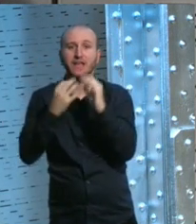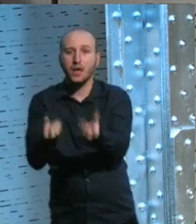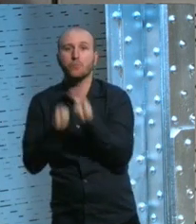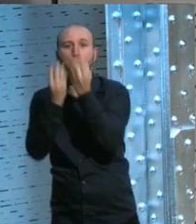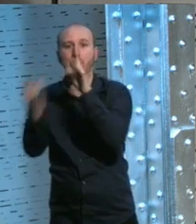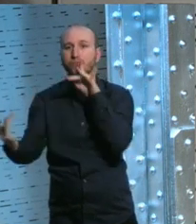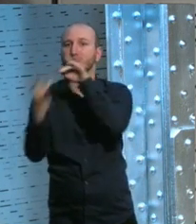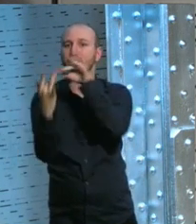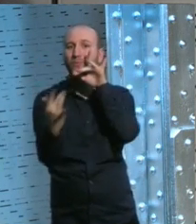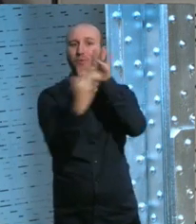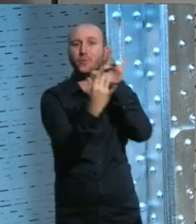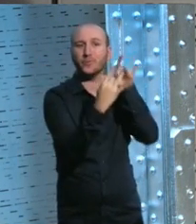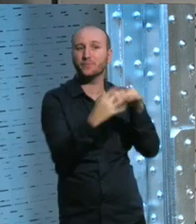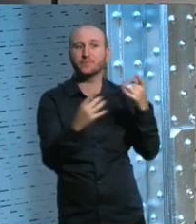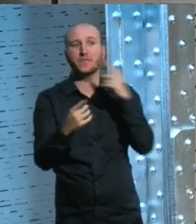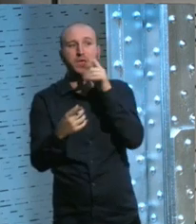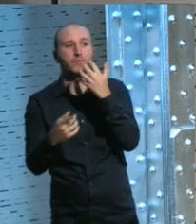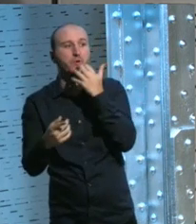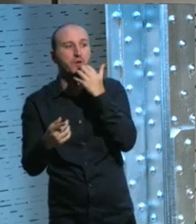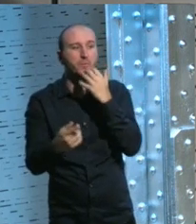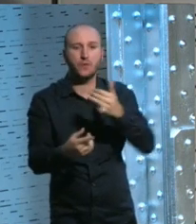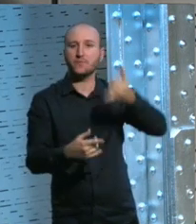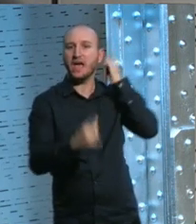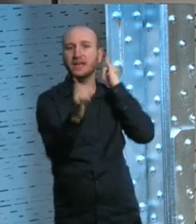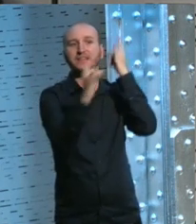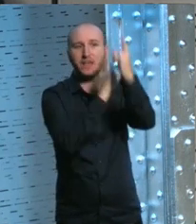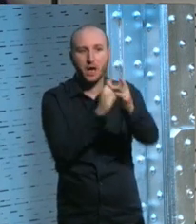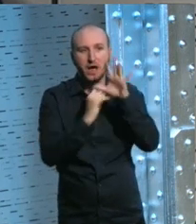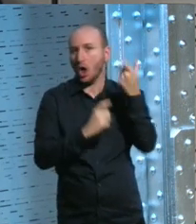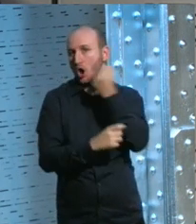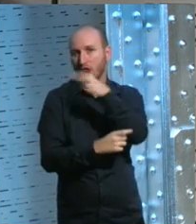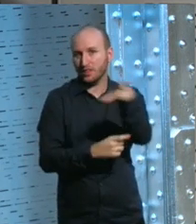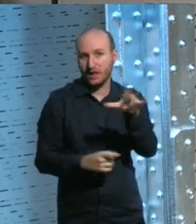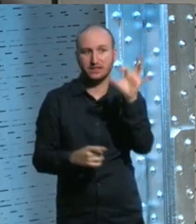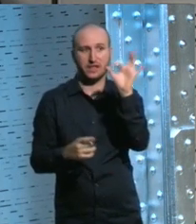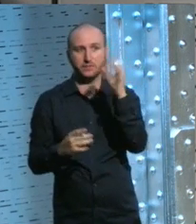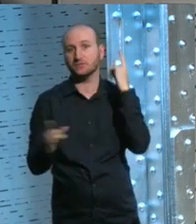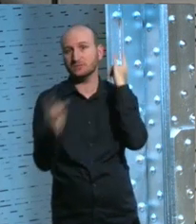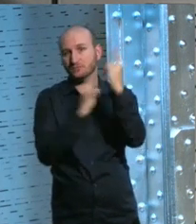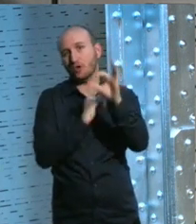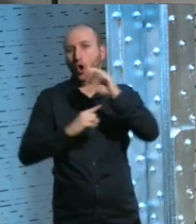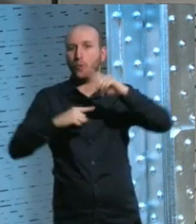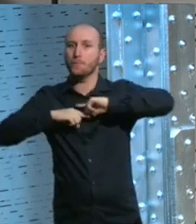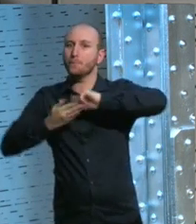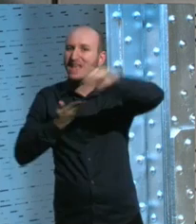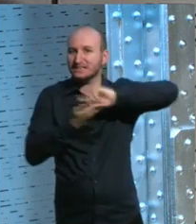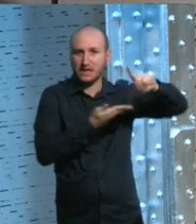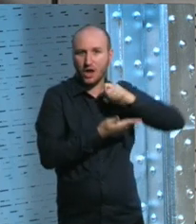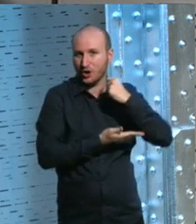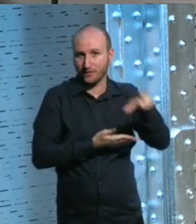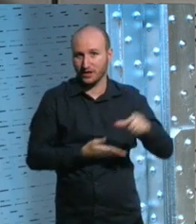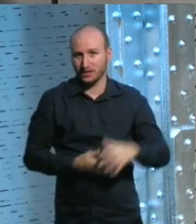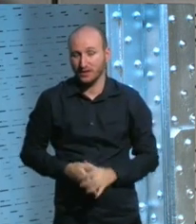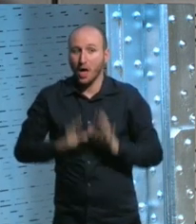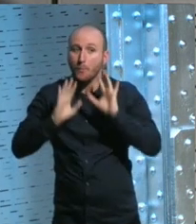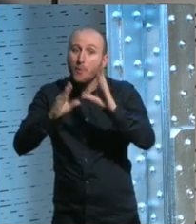la comunicación de los operadores o la forma de comunicación tipo telefónico o SMS. Pero ellos